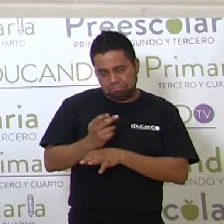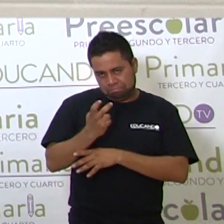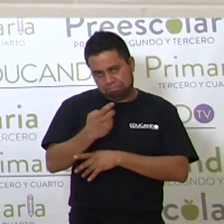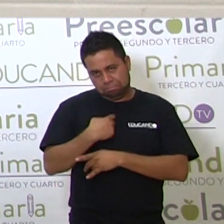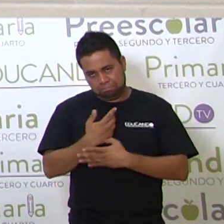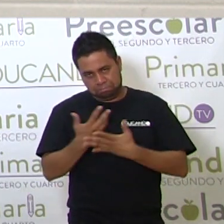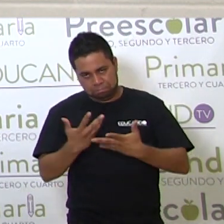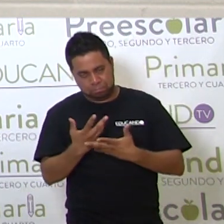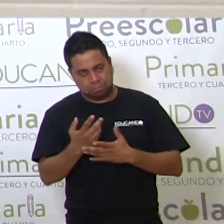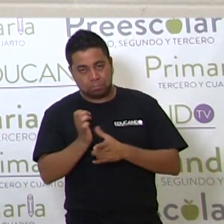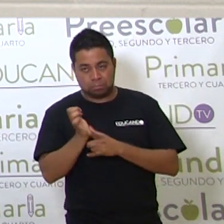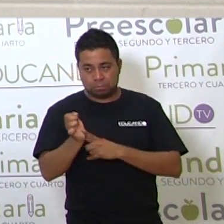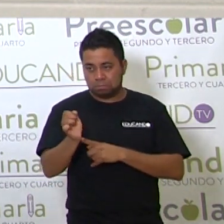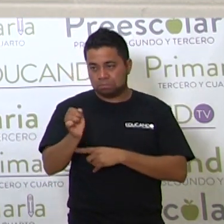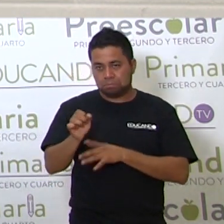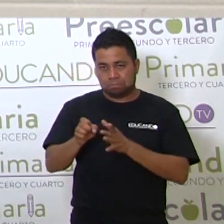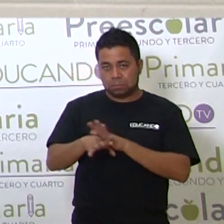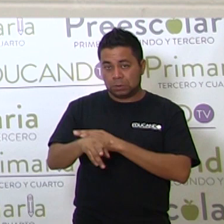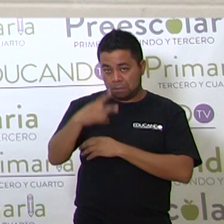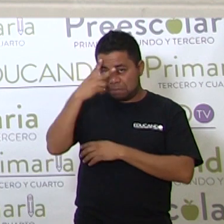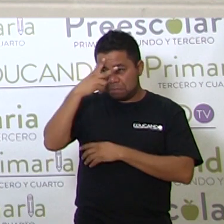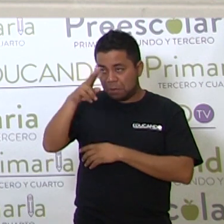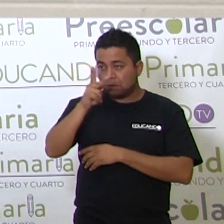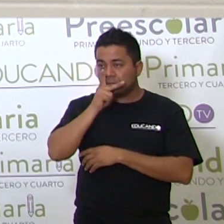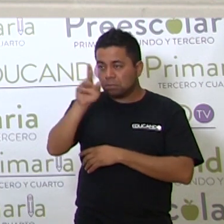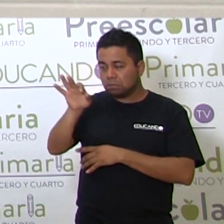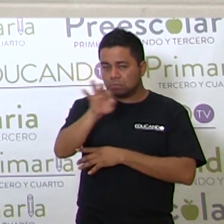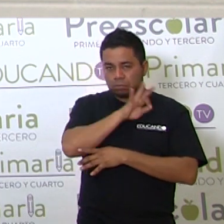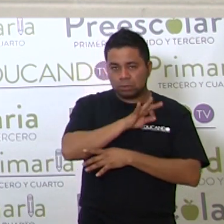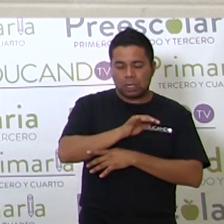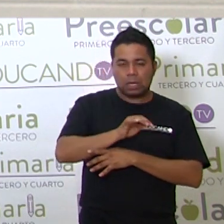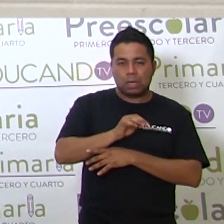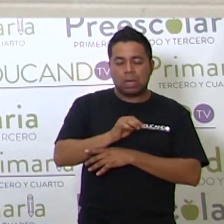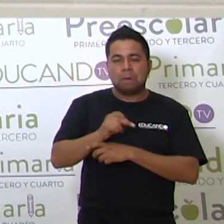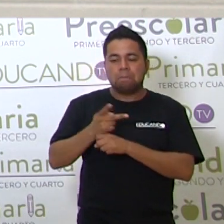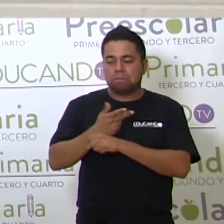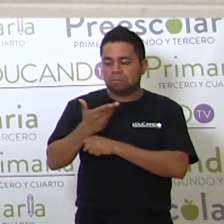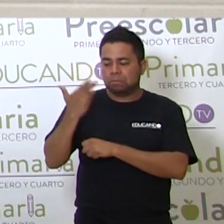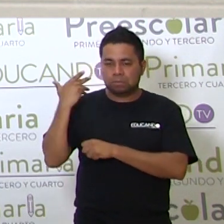Entonces, México es una palabra, pasado colonial.